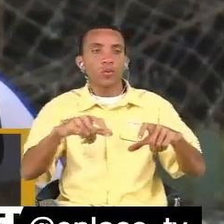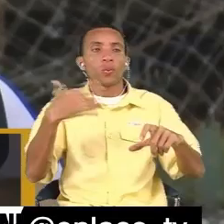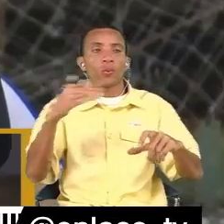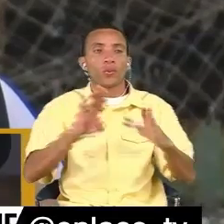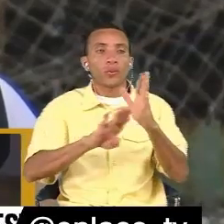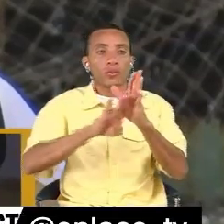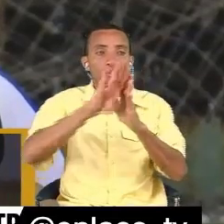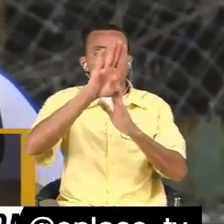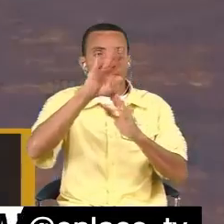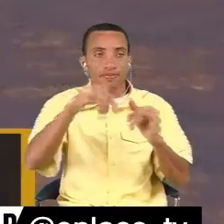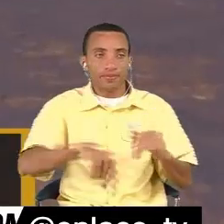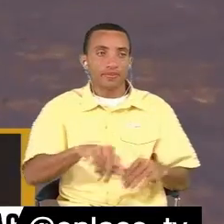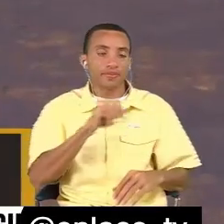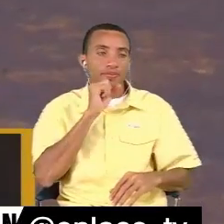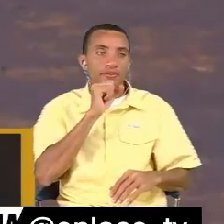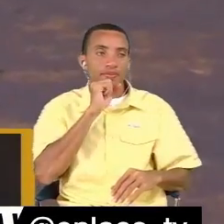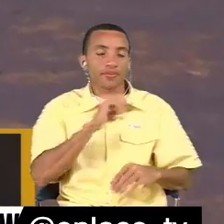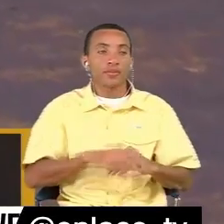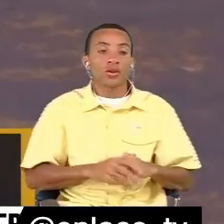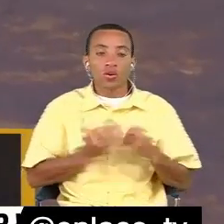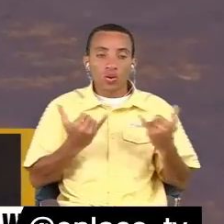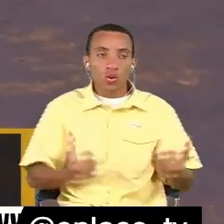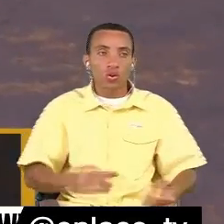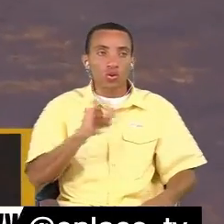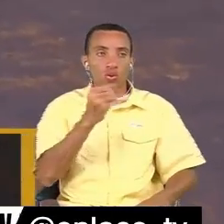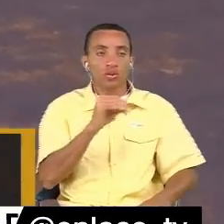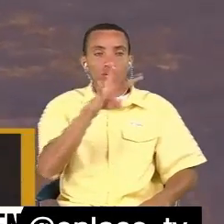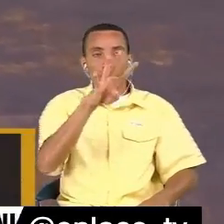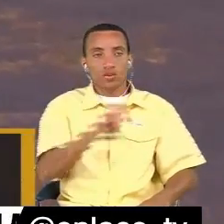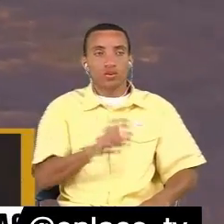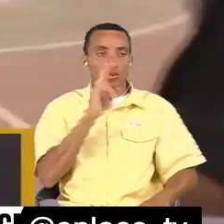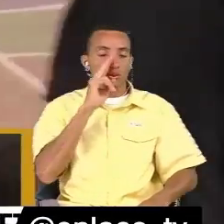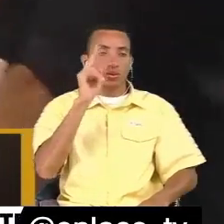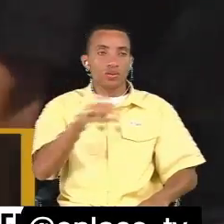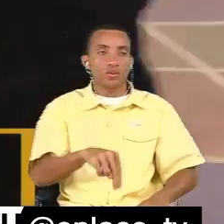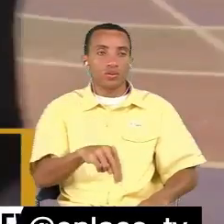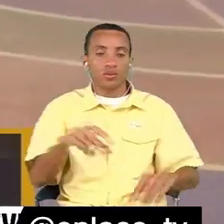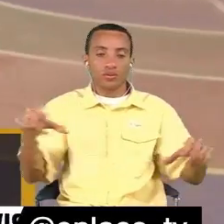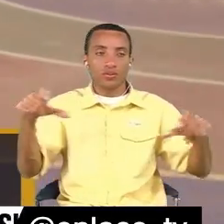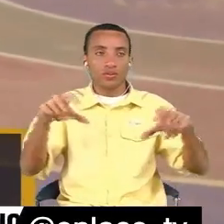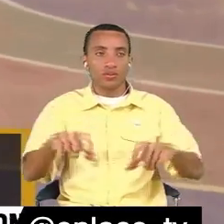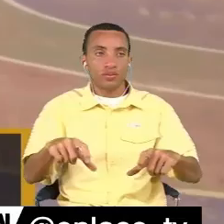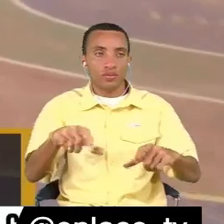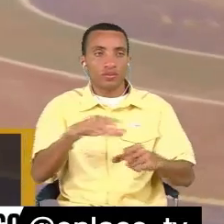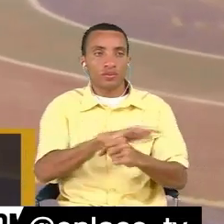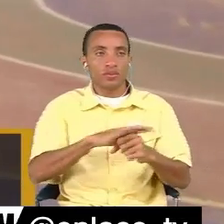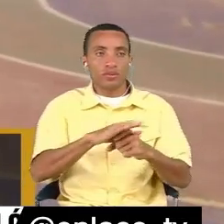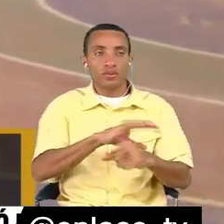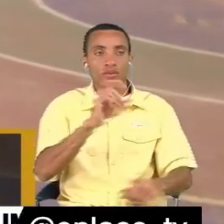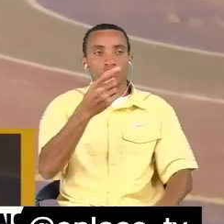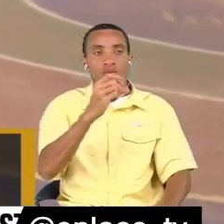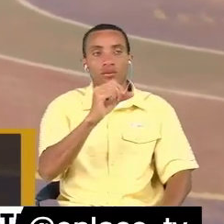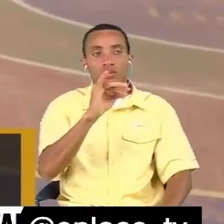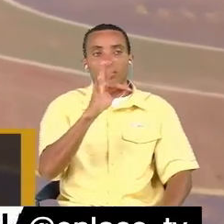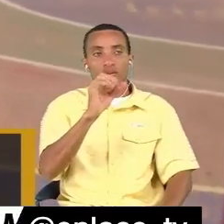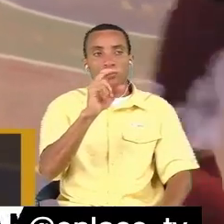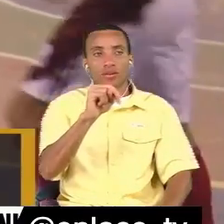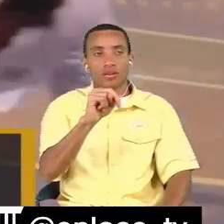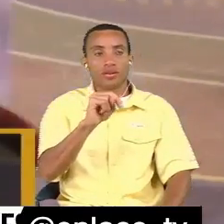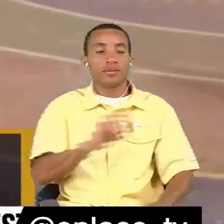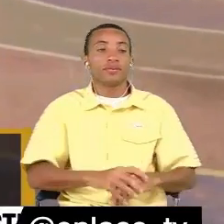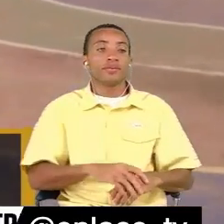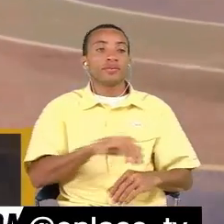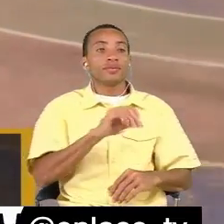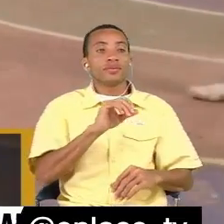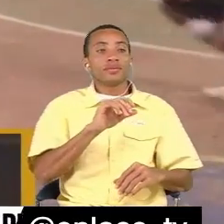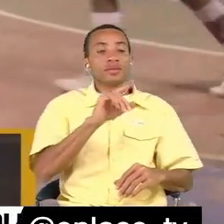aquí en la ciudad de Barranca. Hoy jueves 9 de junio en la polideportiva del barrio Gaitán, así se jugarán los partidos. A primera hora,